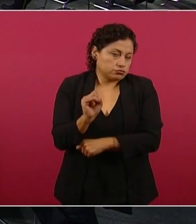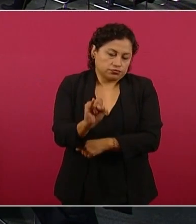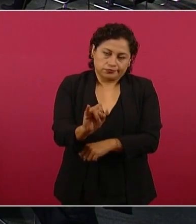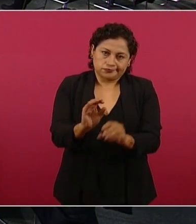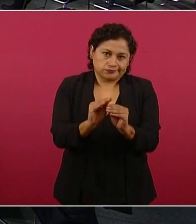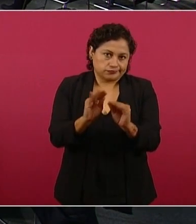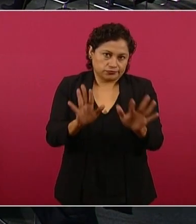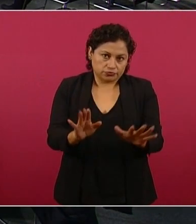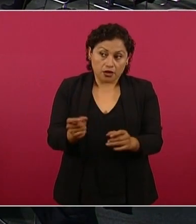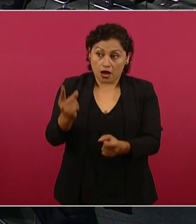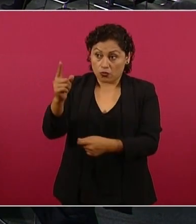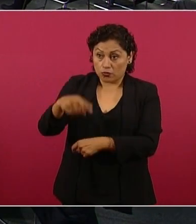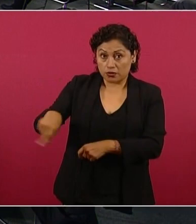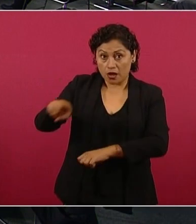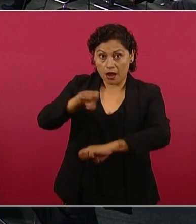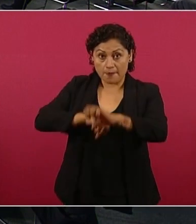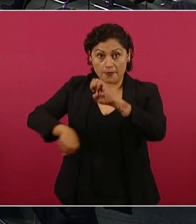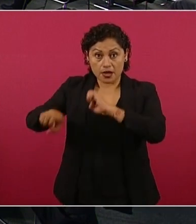confianza